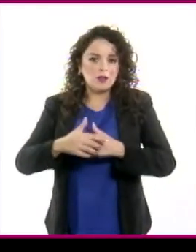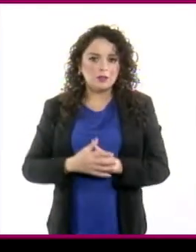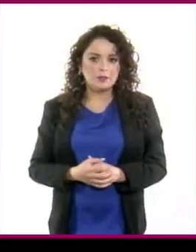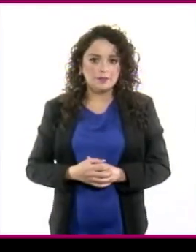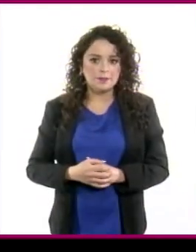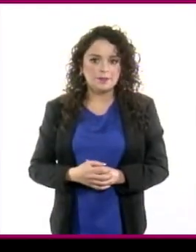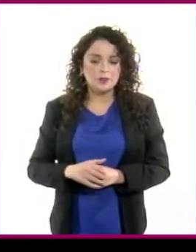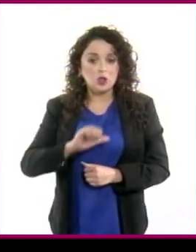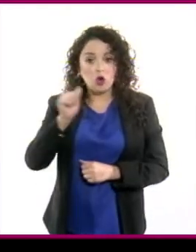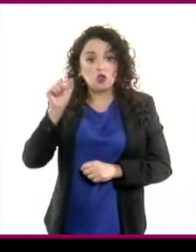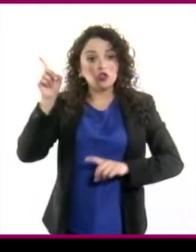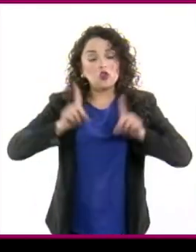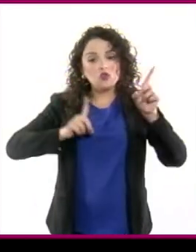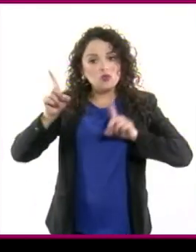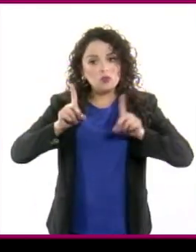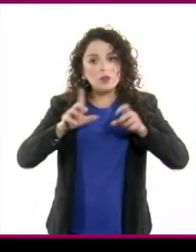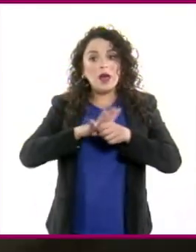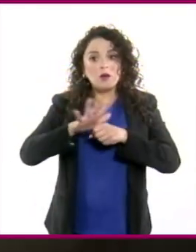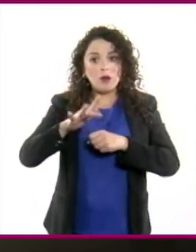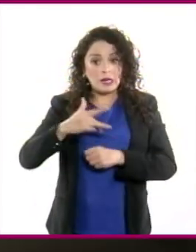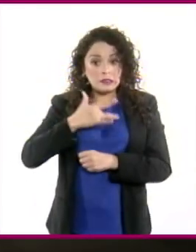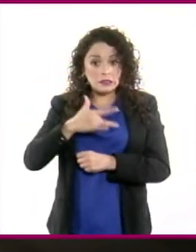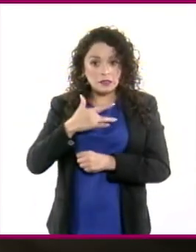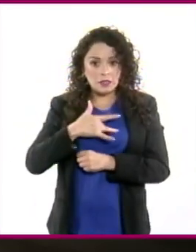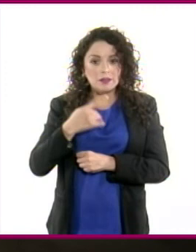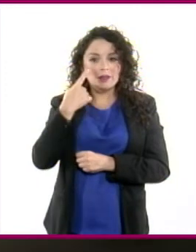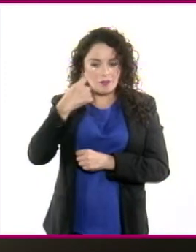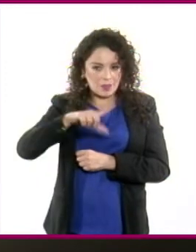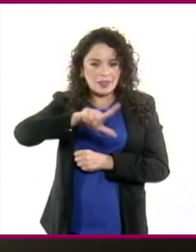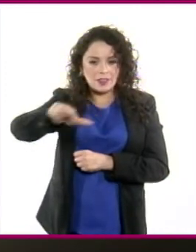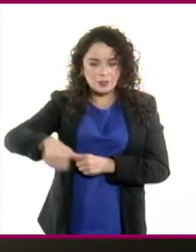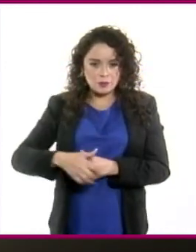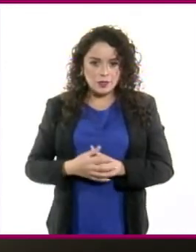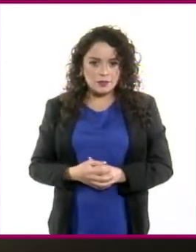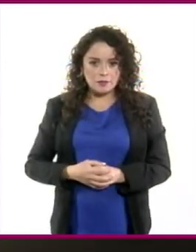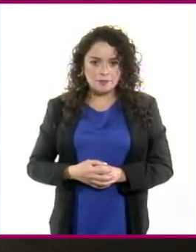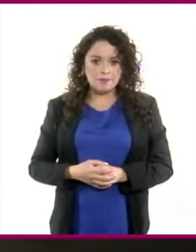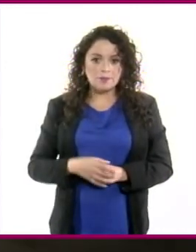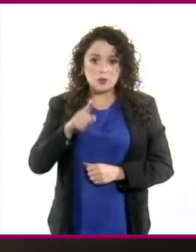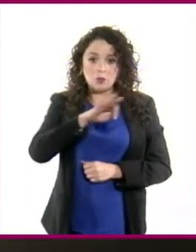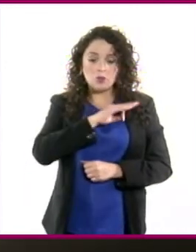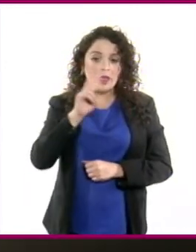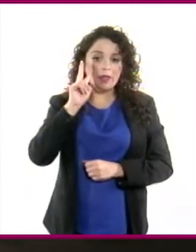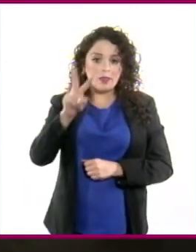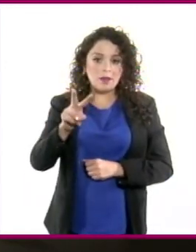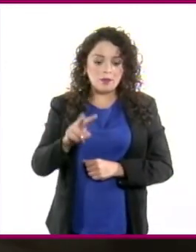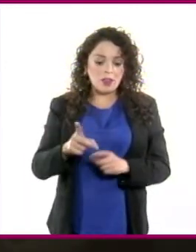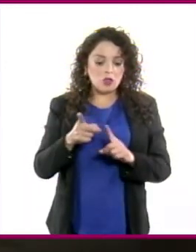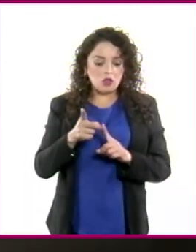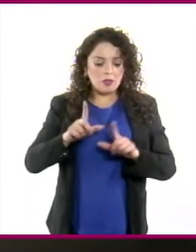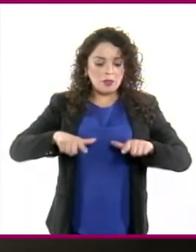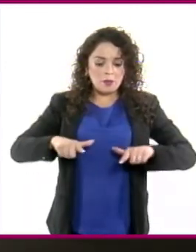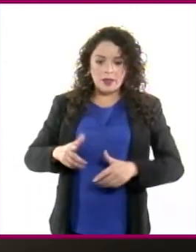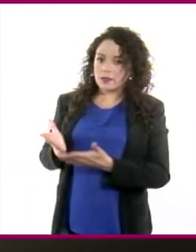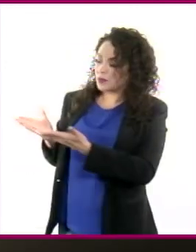qué otras dudas y cuestionamientos les provocan. Recuerda que puedes visitarnos en